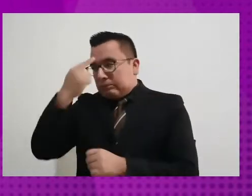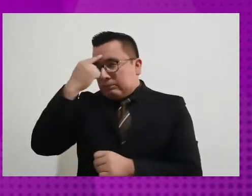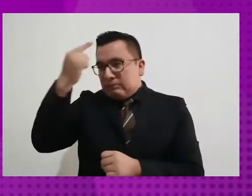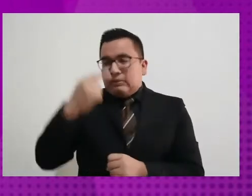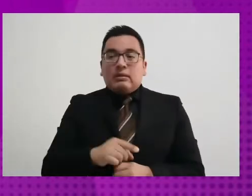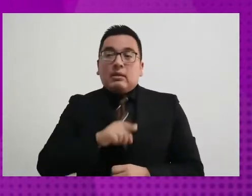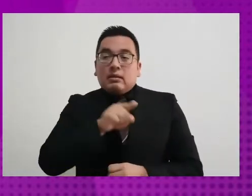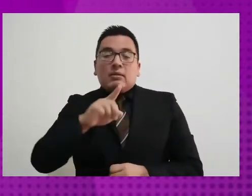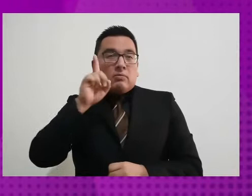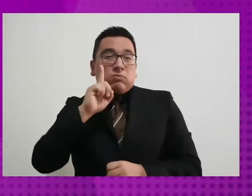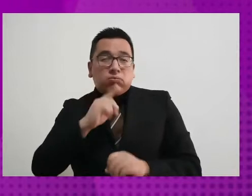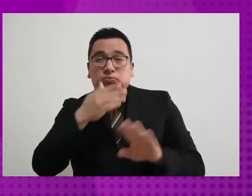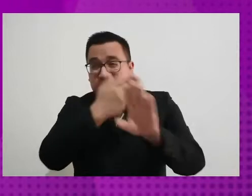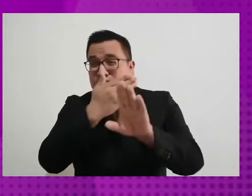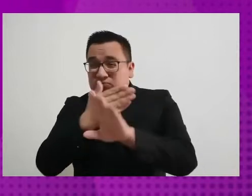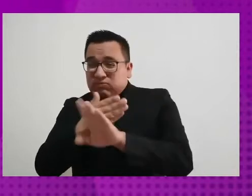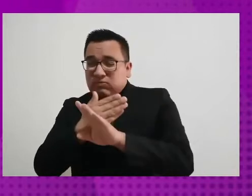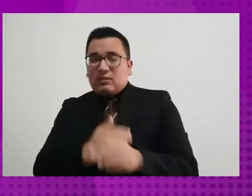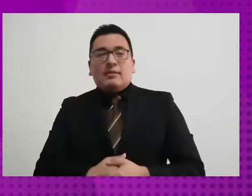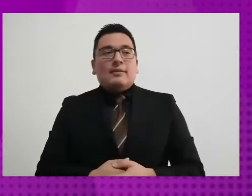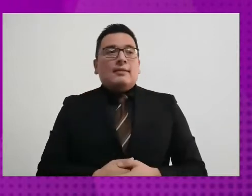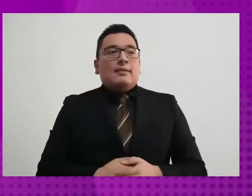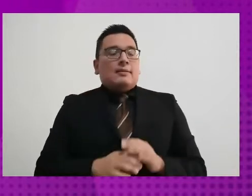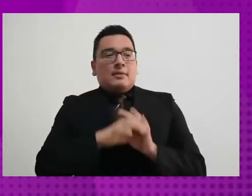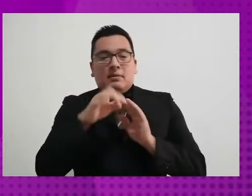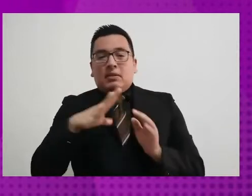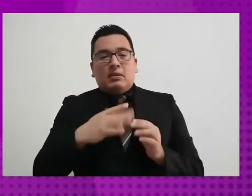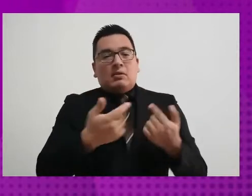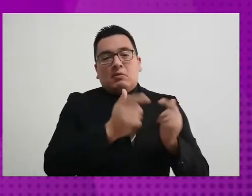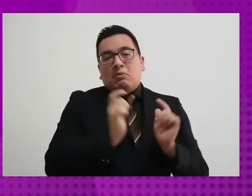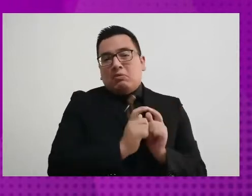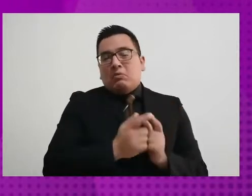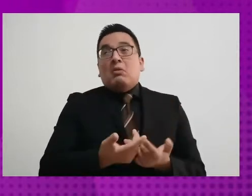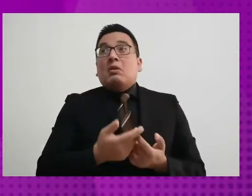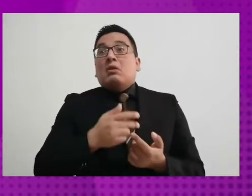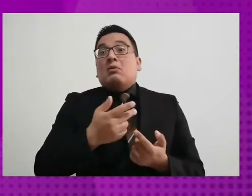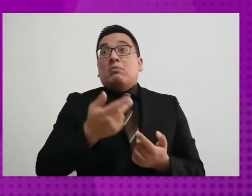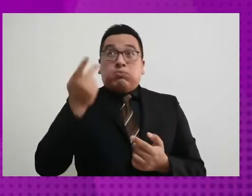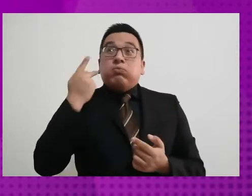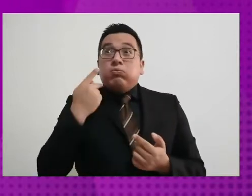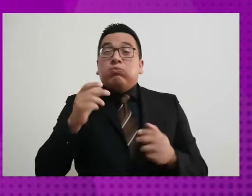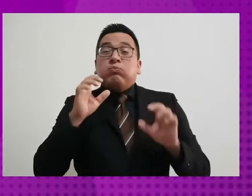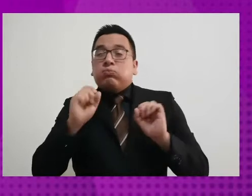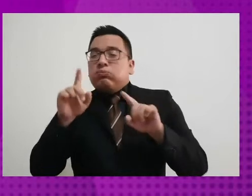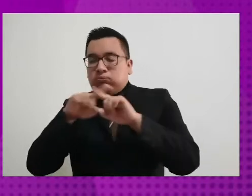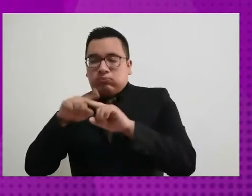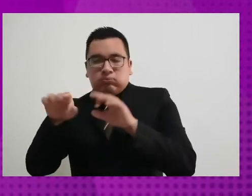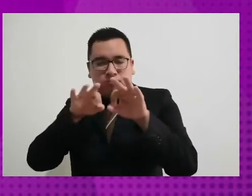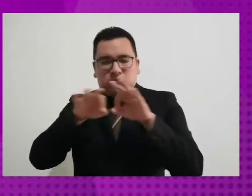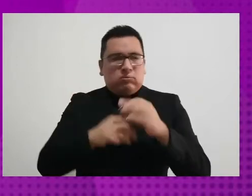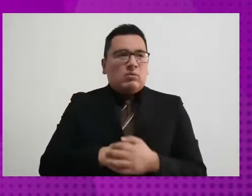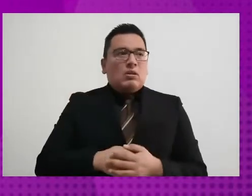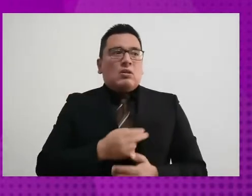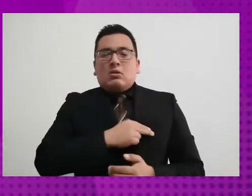político-electorales. Mujeres, pues unas de varios partidos políticos, otras de distintas profesiones, hemos estado como